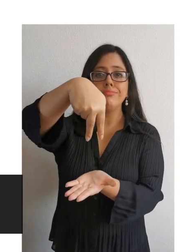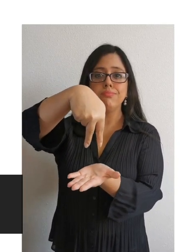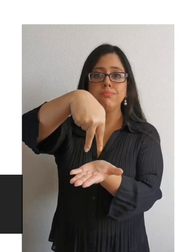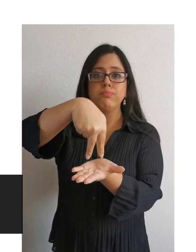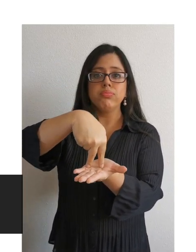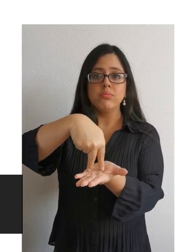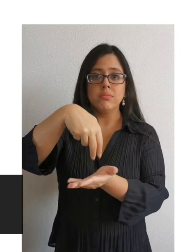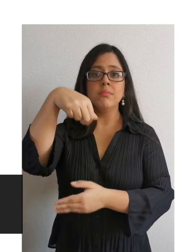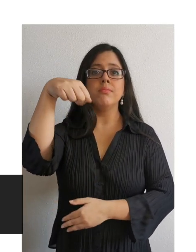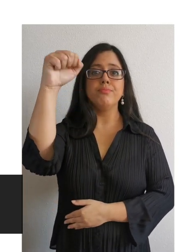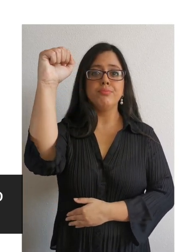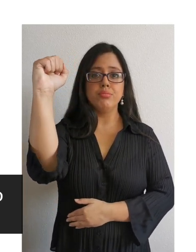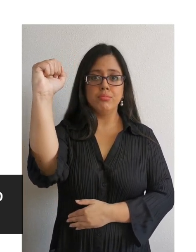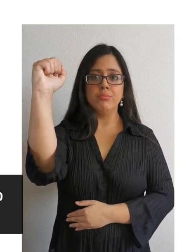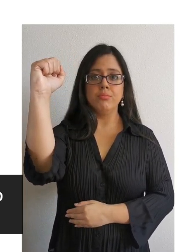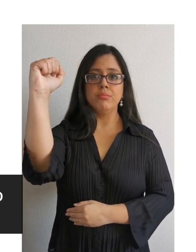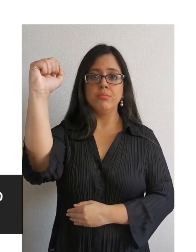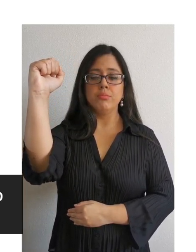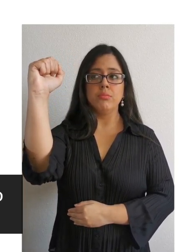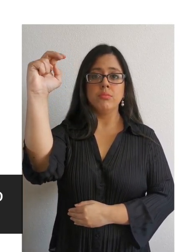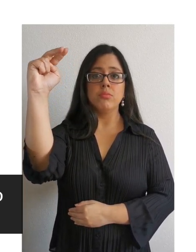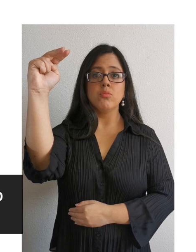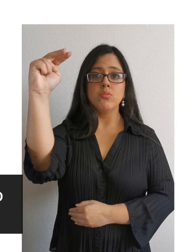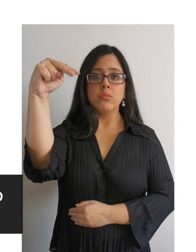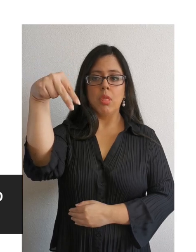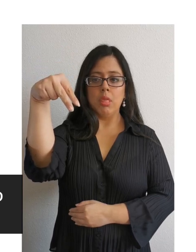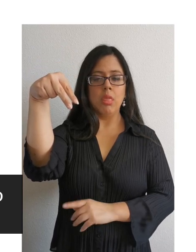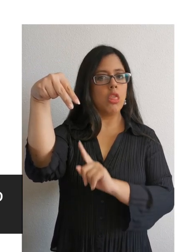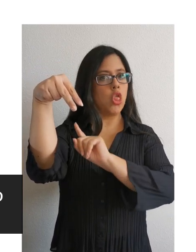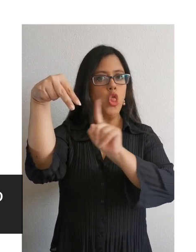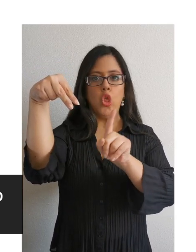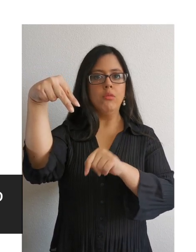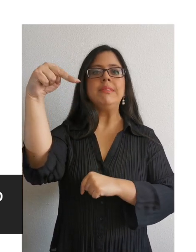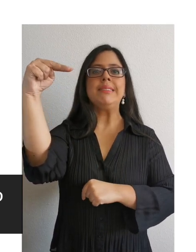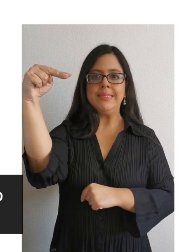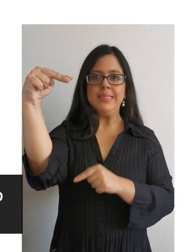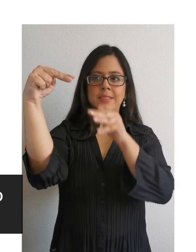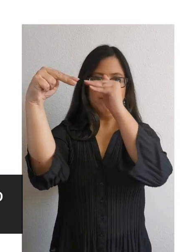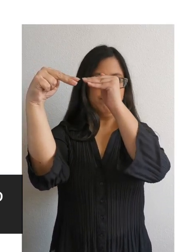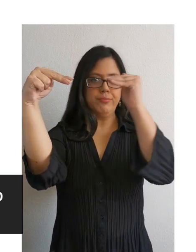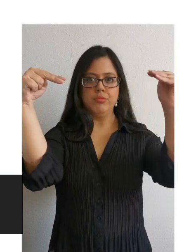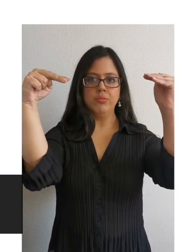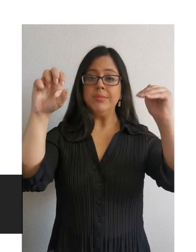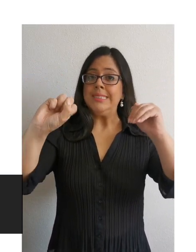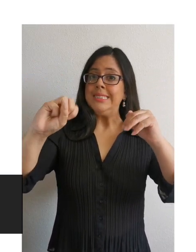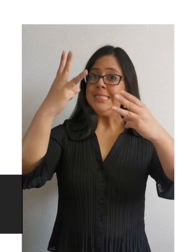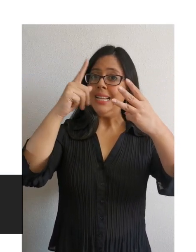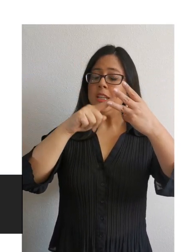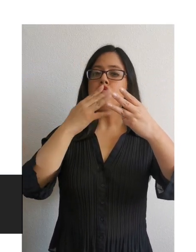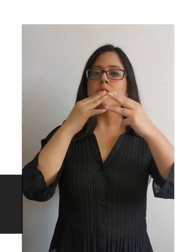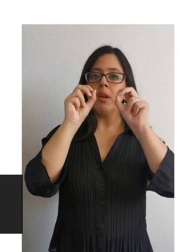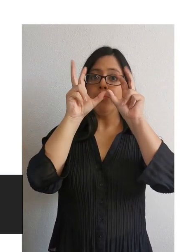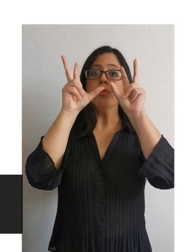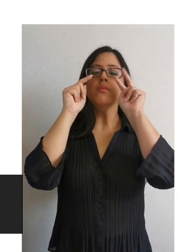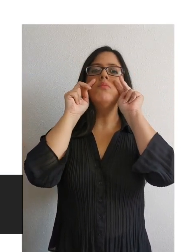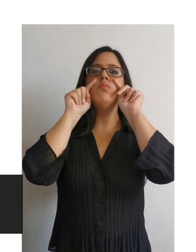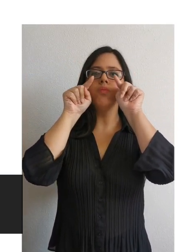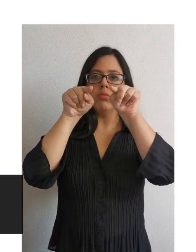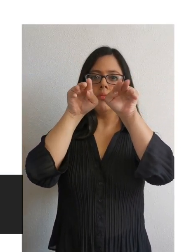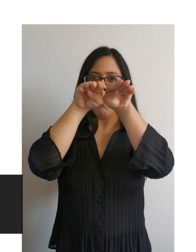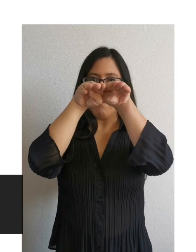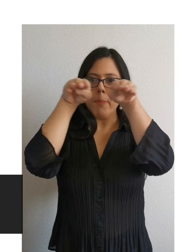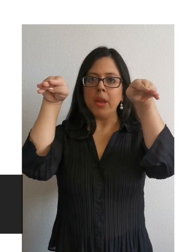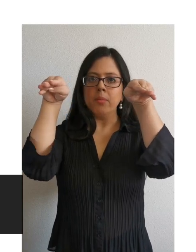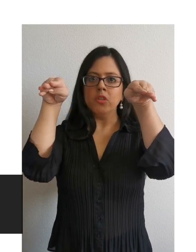de pie o postura erguida. Segundo, la cabeza erecta sin inclinación mirando hacia el horizonte. Tercero, los ojos abiertos